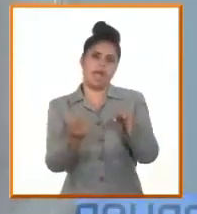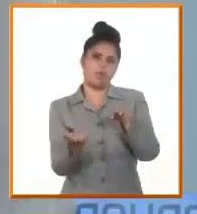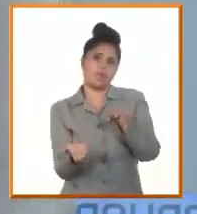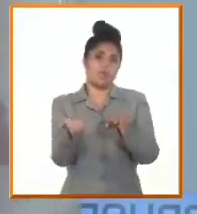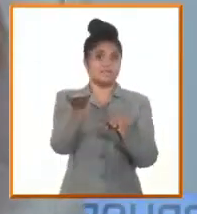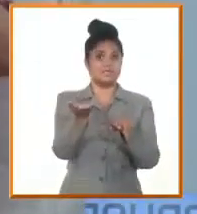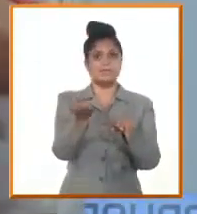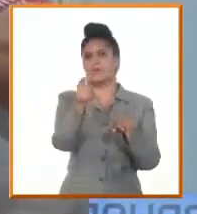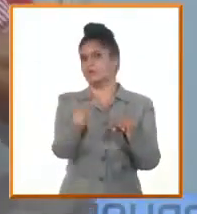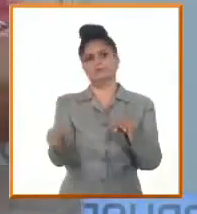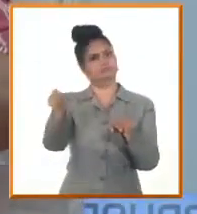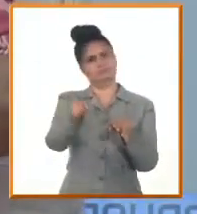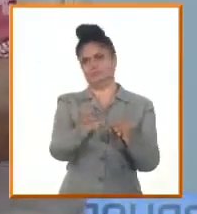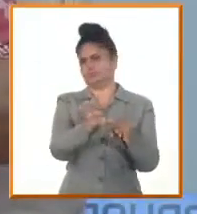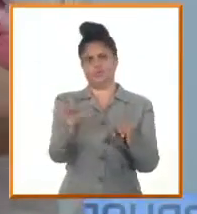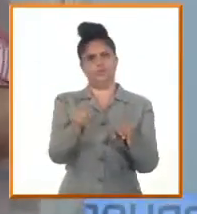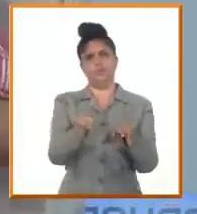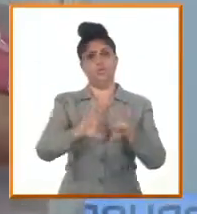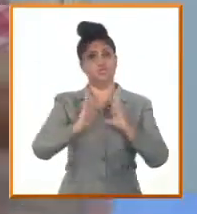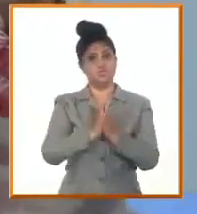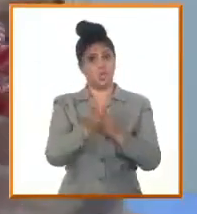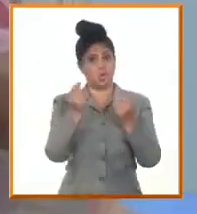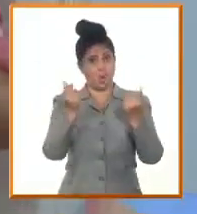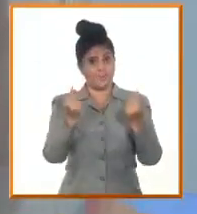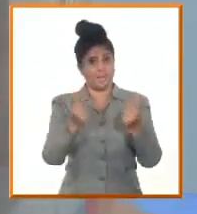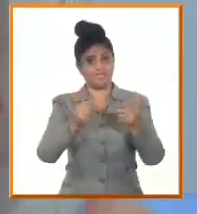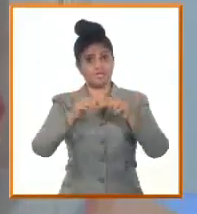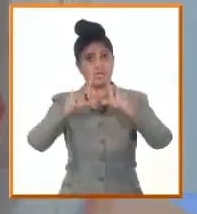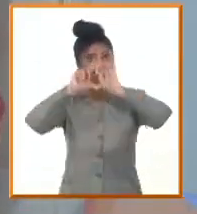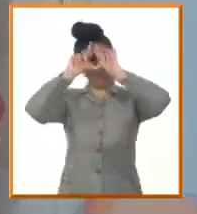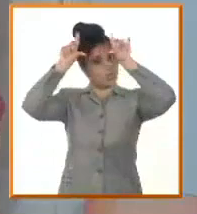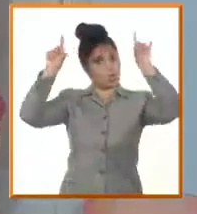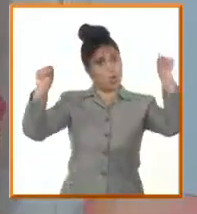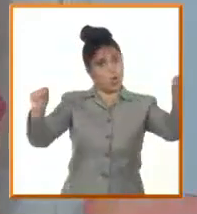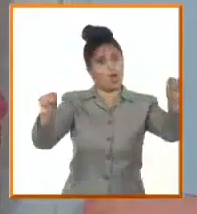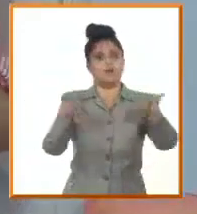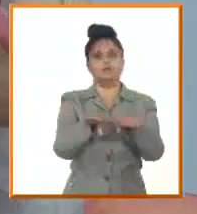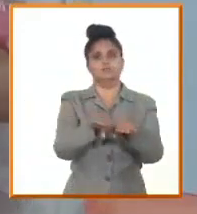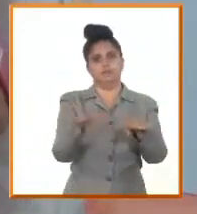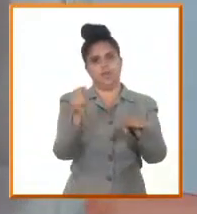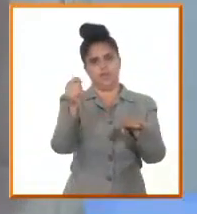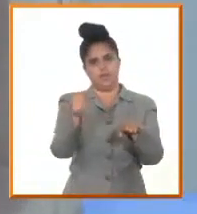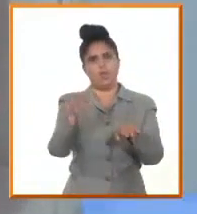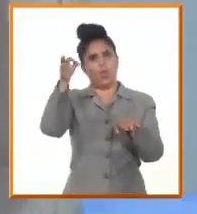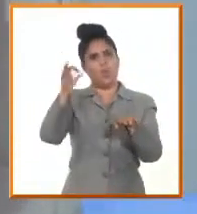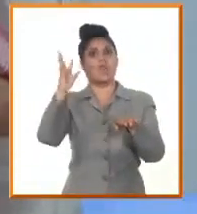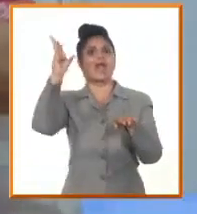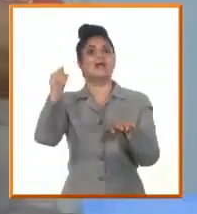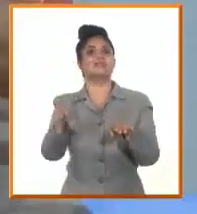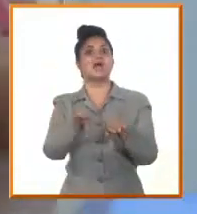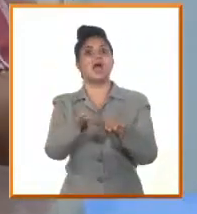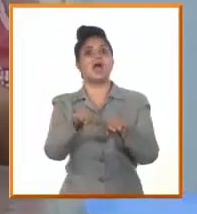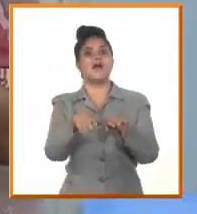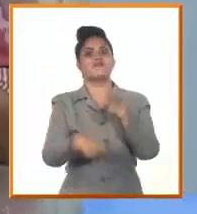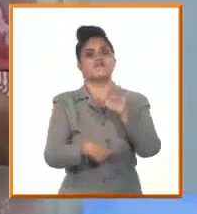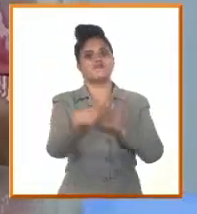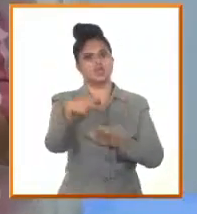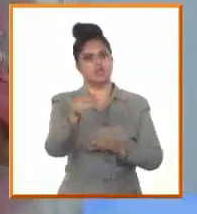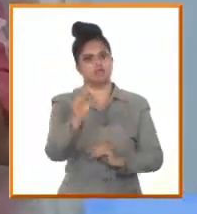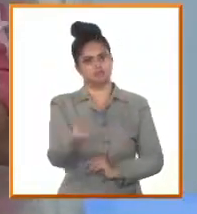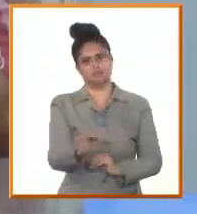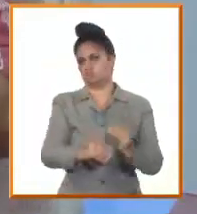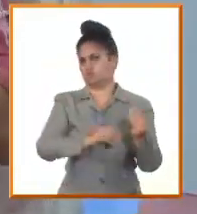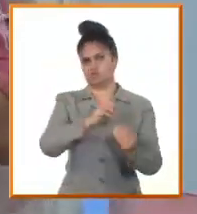la divisa ese todo la cadena es decir todo el sistema del sistema de precios donde de alguna manera también